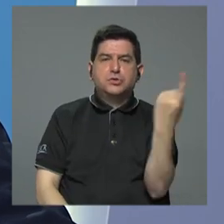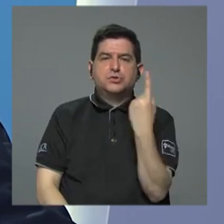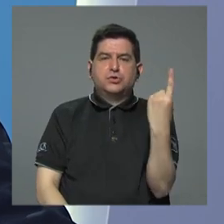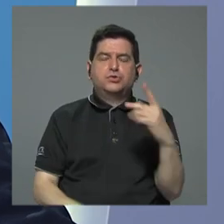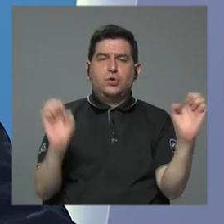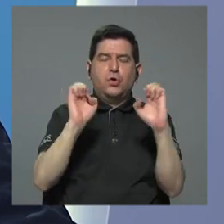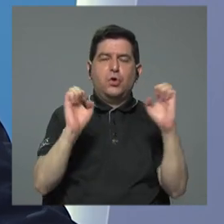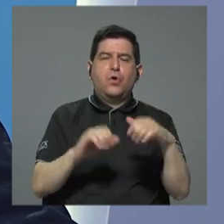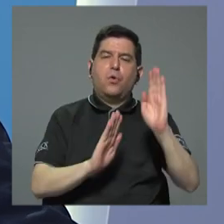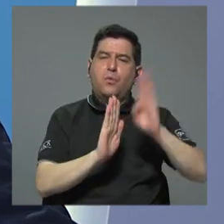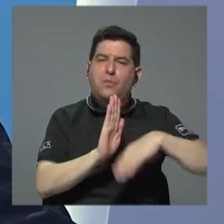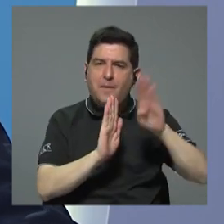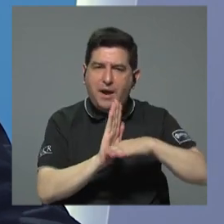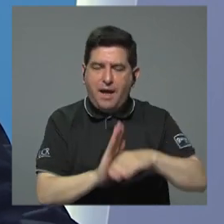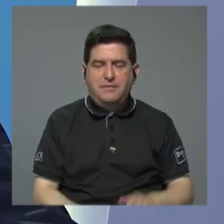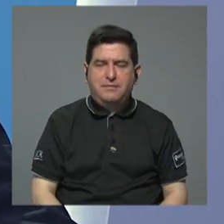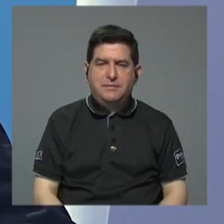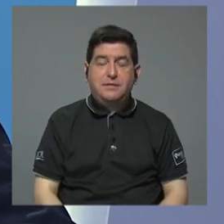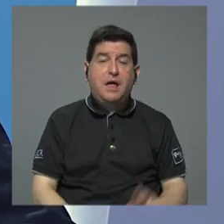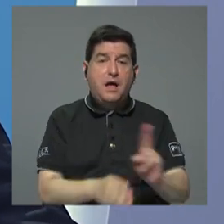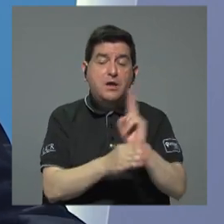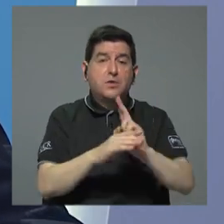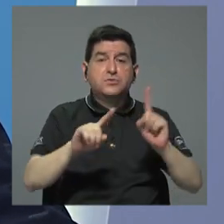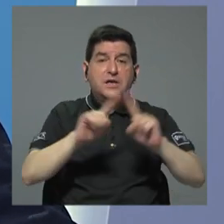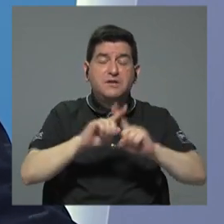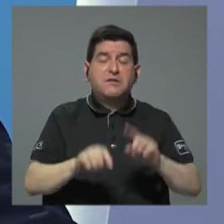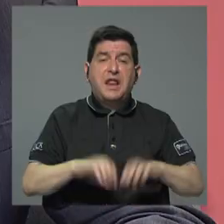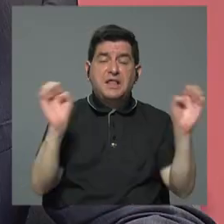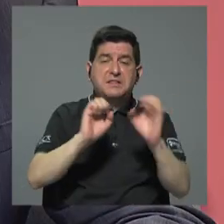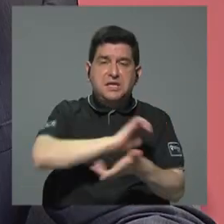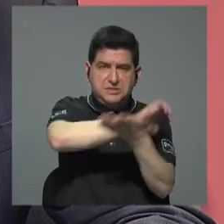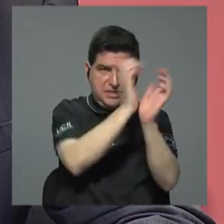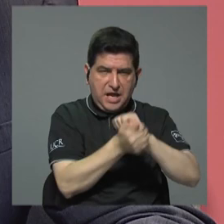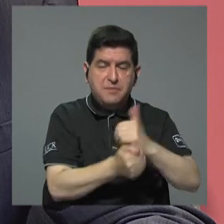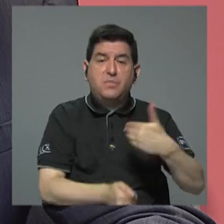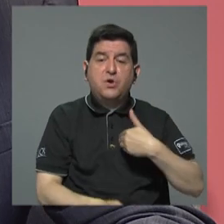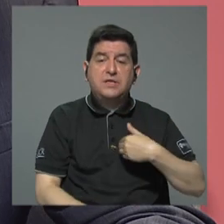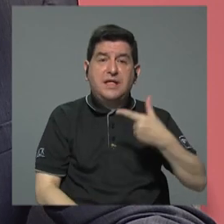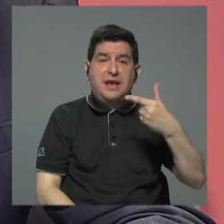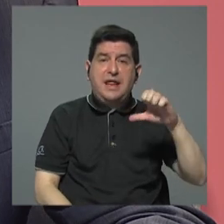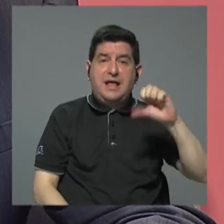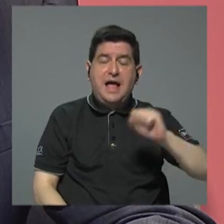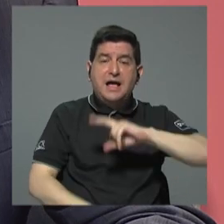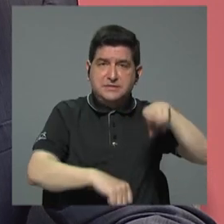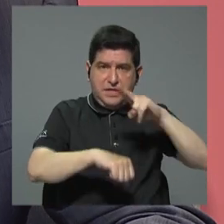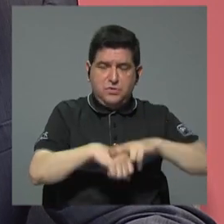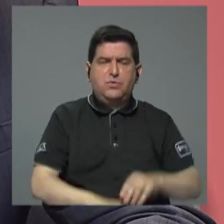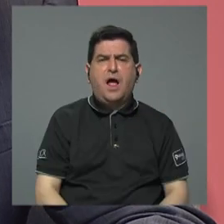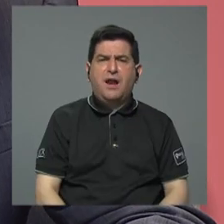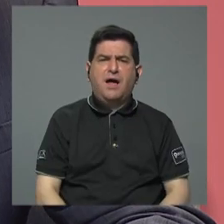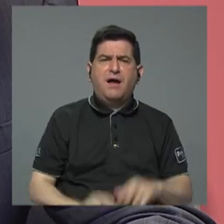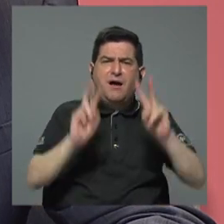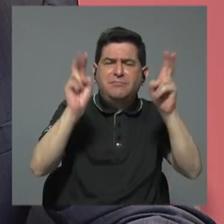en este momento, más abundante, pueden usarse algunas de transición. Y si tenemos gas natural, es un pecado no